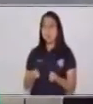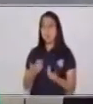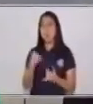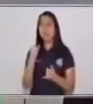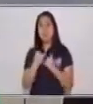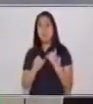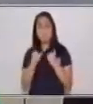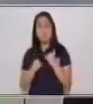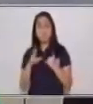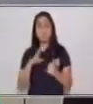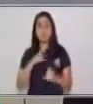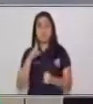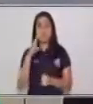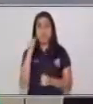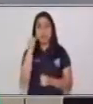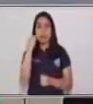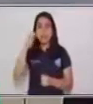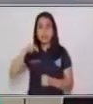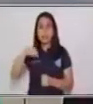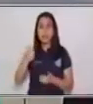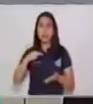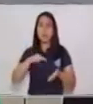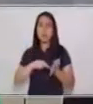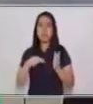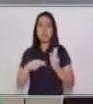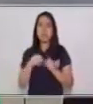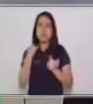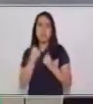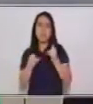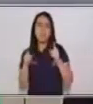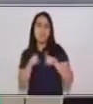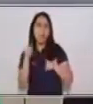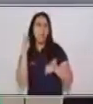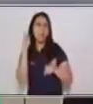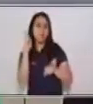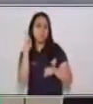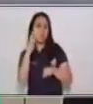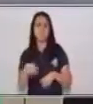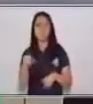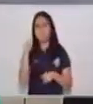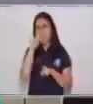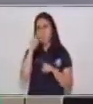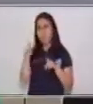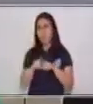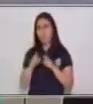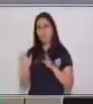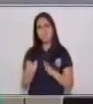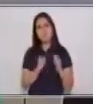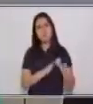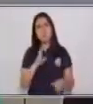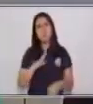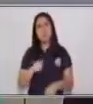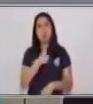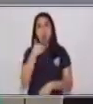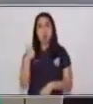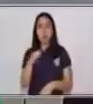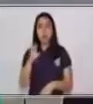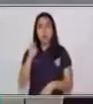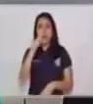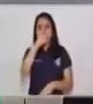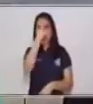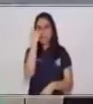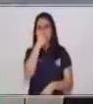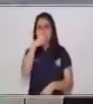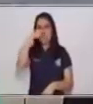una serie de versos con la misma estructura rítmica. Tenemos la palabra poema en número 3 y es la